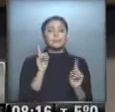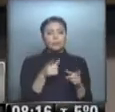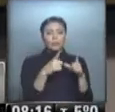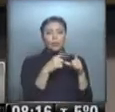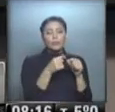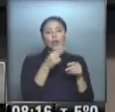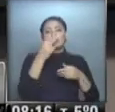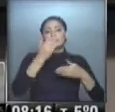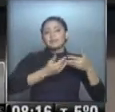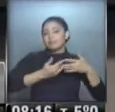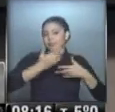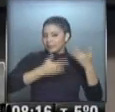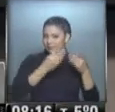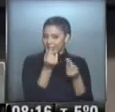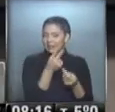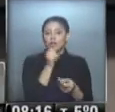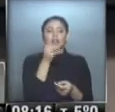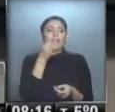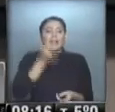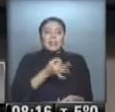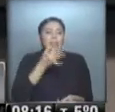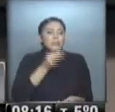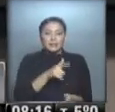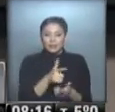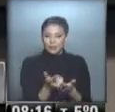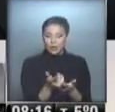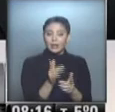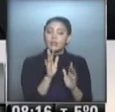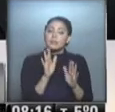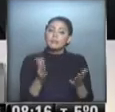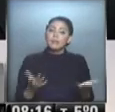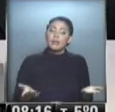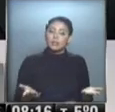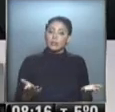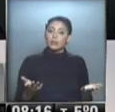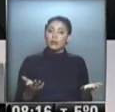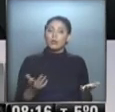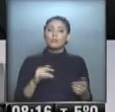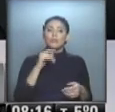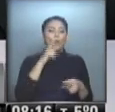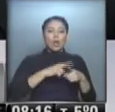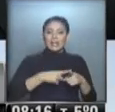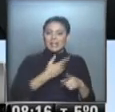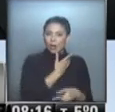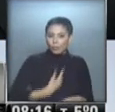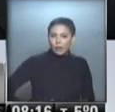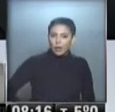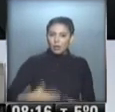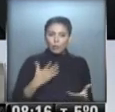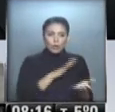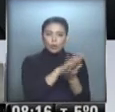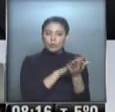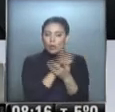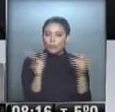valor estadístico, no tiene que ver con la realidad concreta. Lo que no quiere decir que no haya políticas de Estado para atender